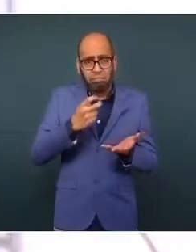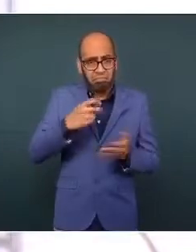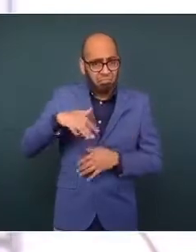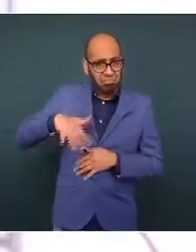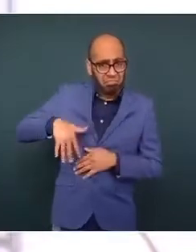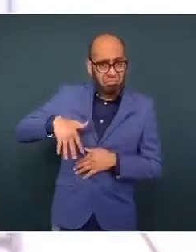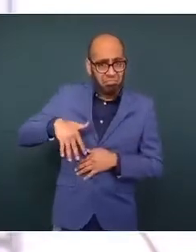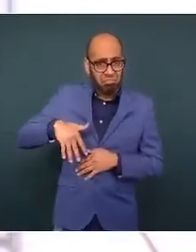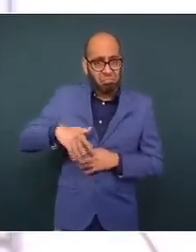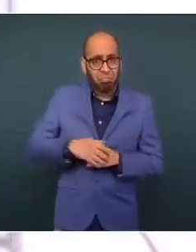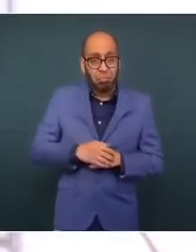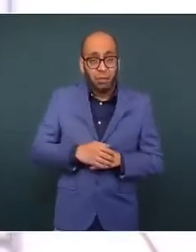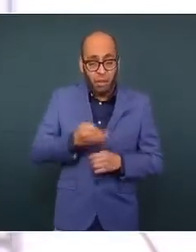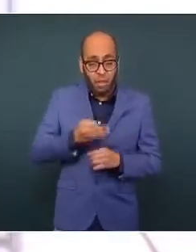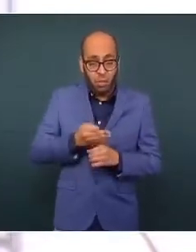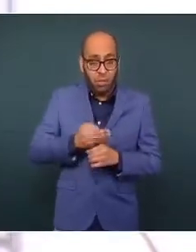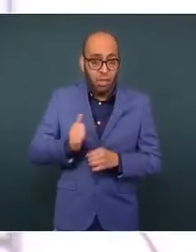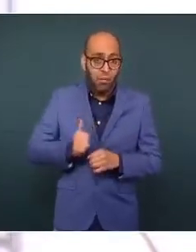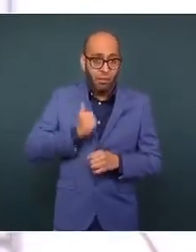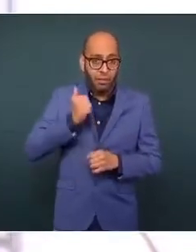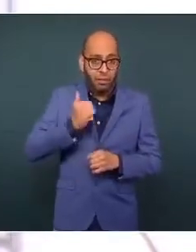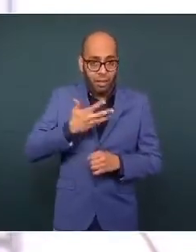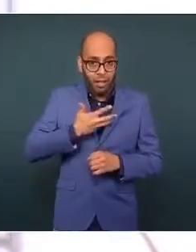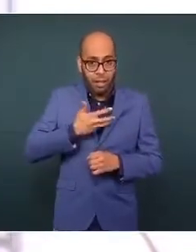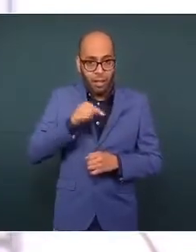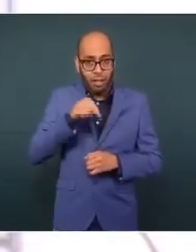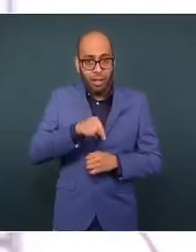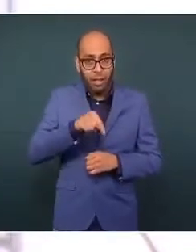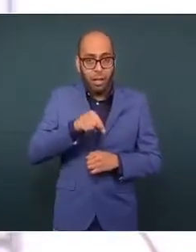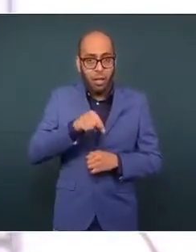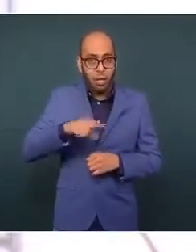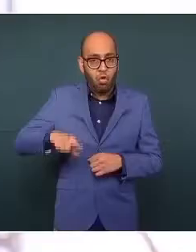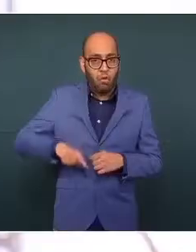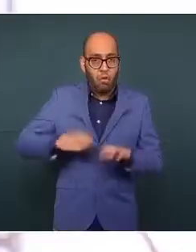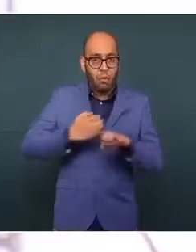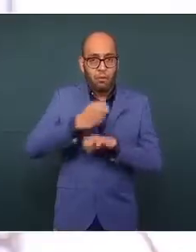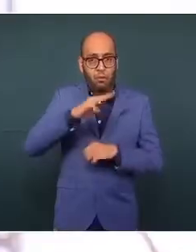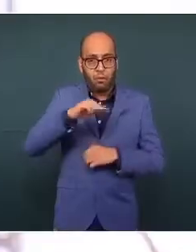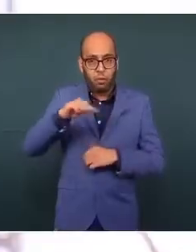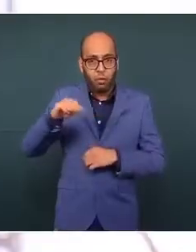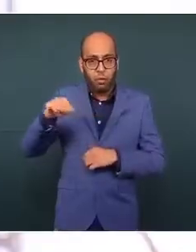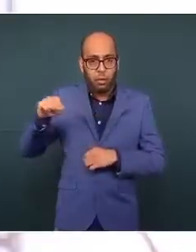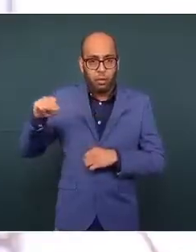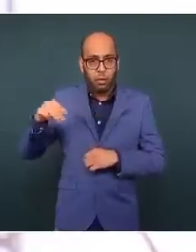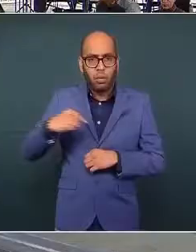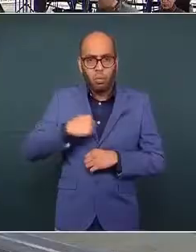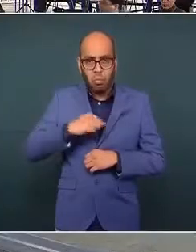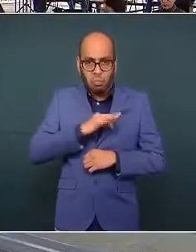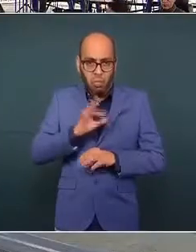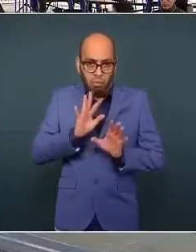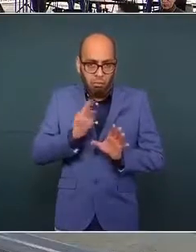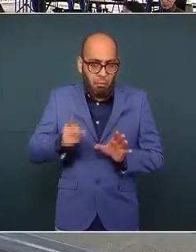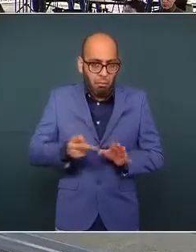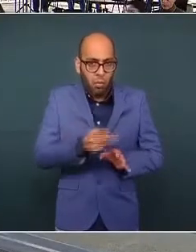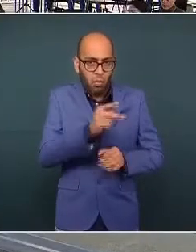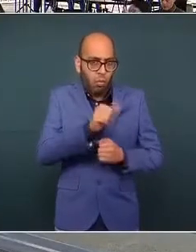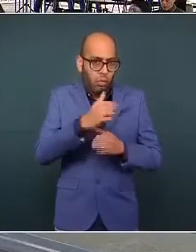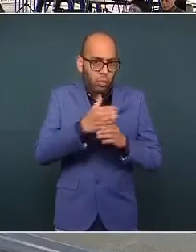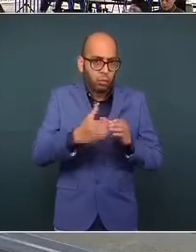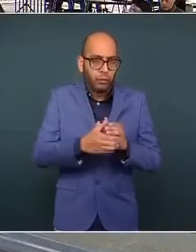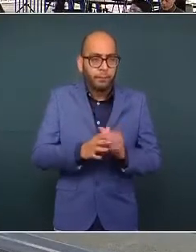recientemente? Y aprovechar ahorita que está el gobernador estamos en Michoacán, está el gobernador, si me permite ahorita preguntarle algo. Sí,